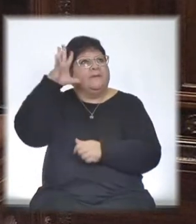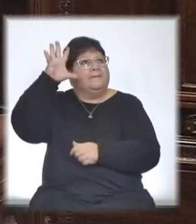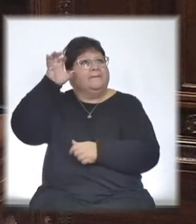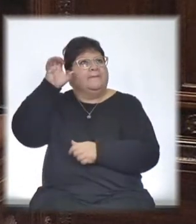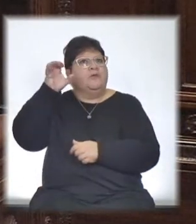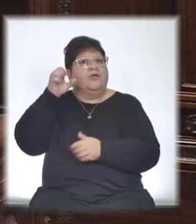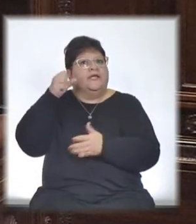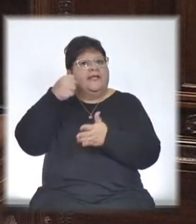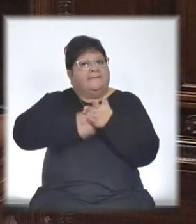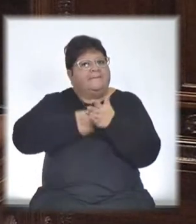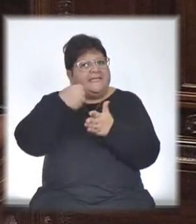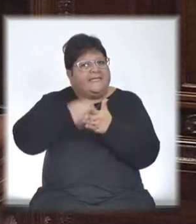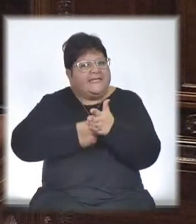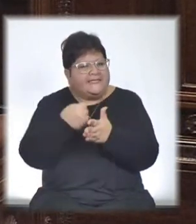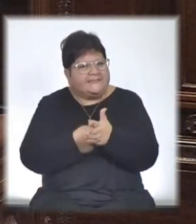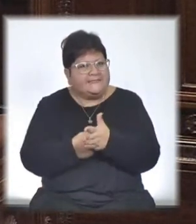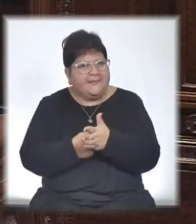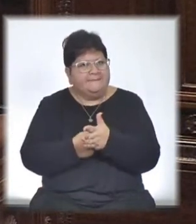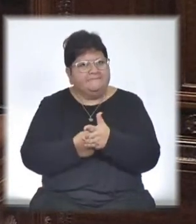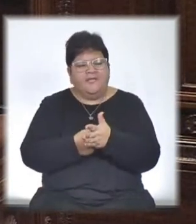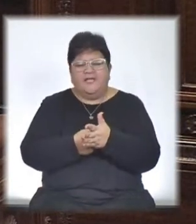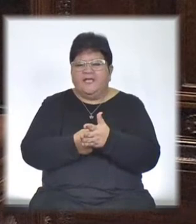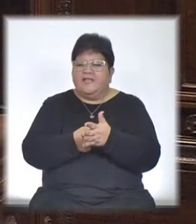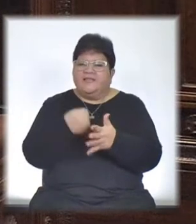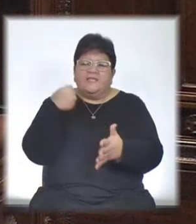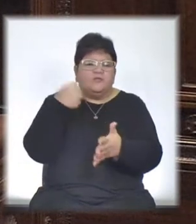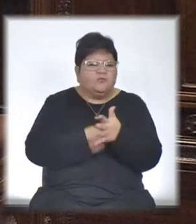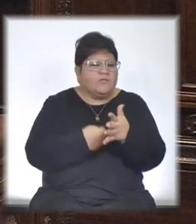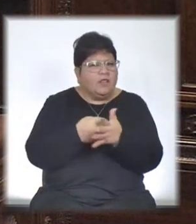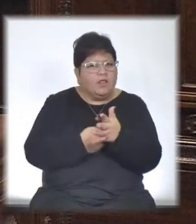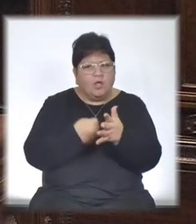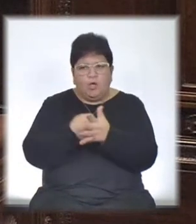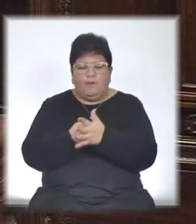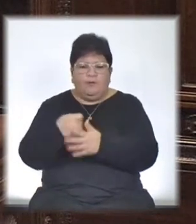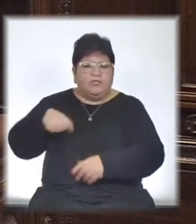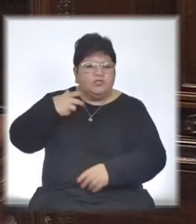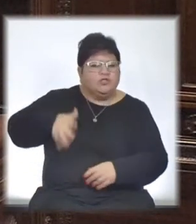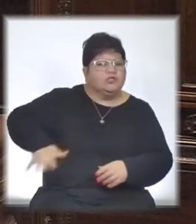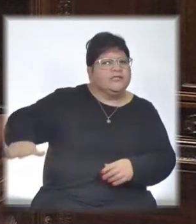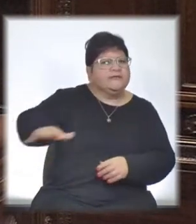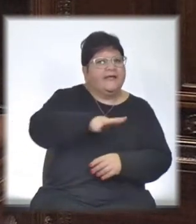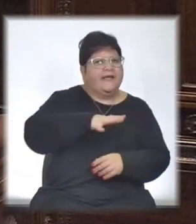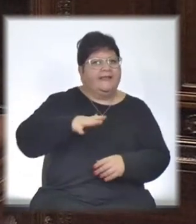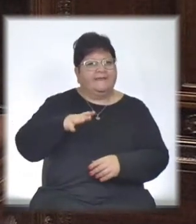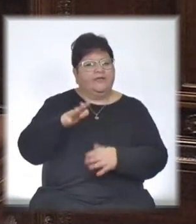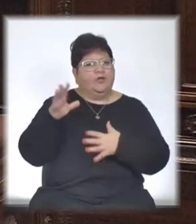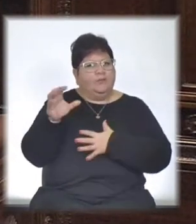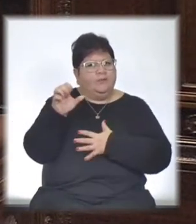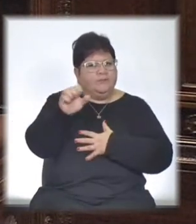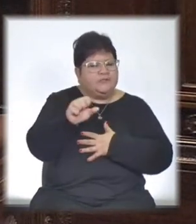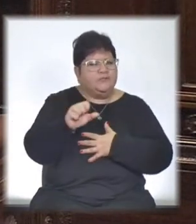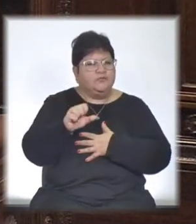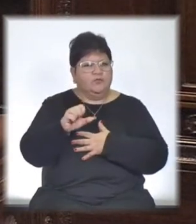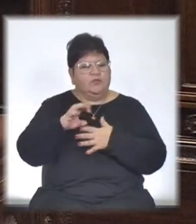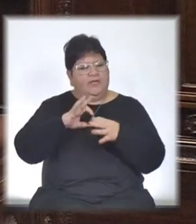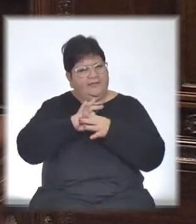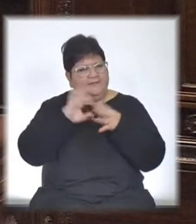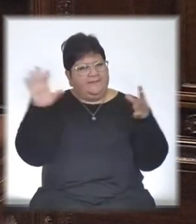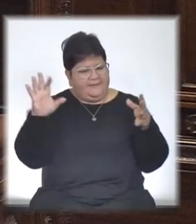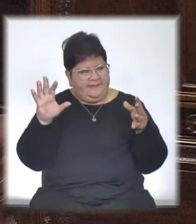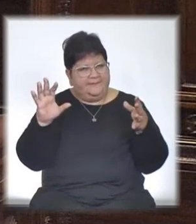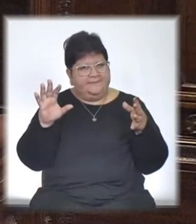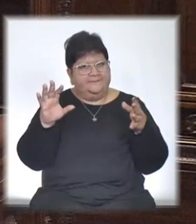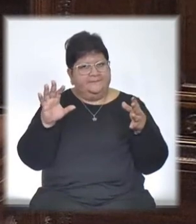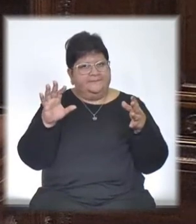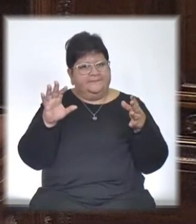militante, nuestra identidad de luchadores sociales y políticos, como reivindicación de nuestro compromiso con la democracia y la libertad que